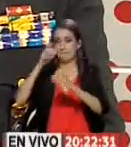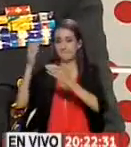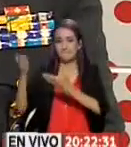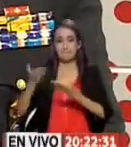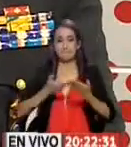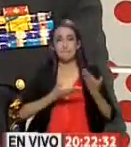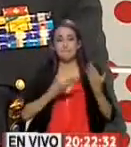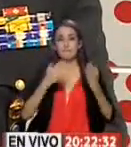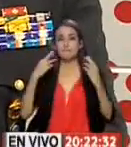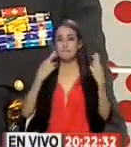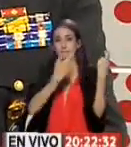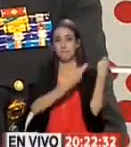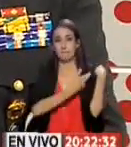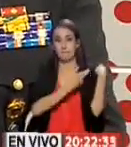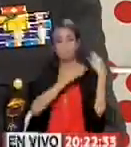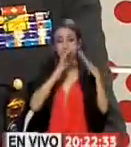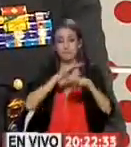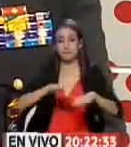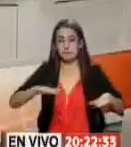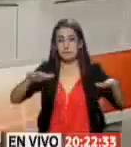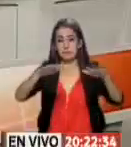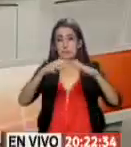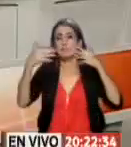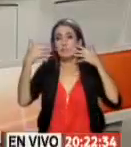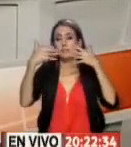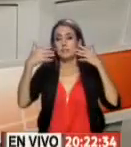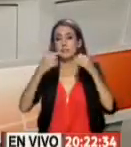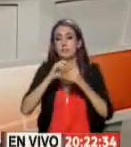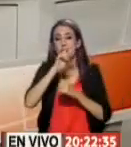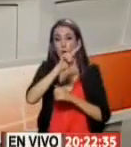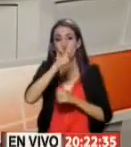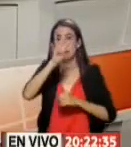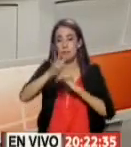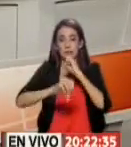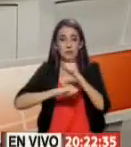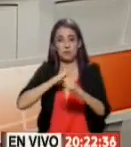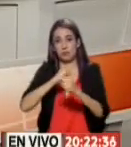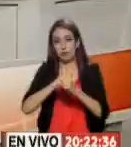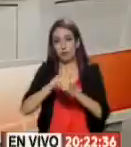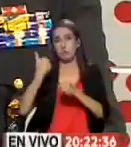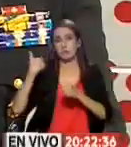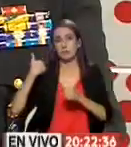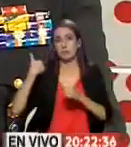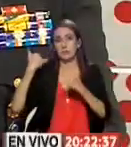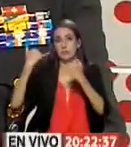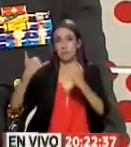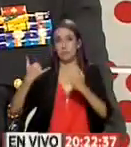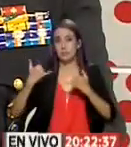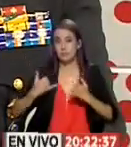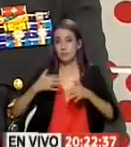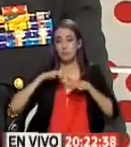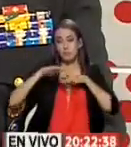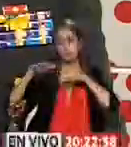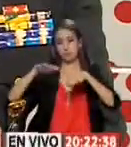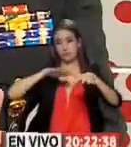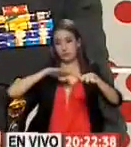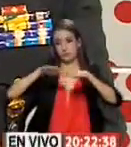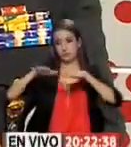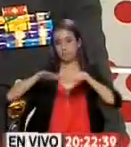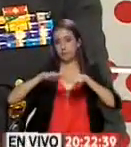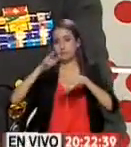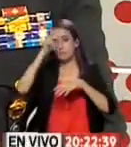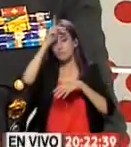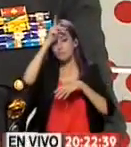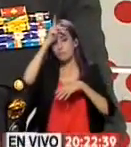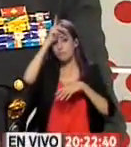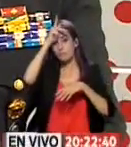deber cumplido en el campo de batalla por hoy tener 24 años de poder realizar actividades con el Perú, con